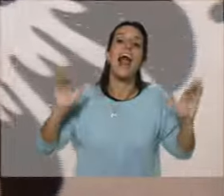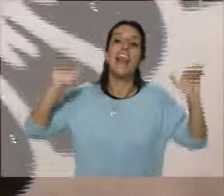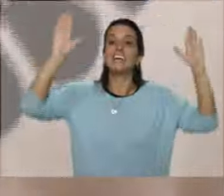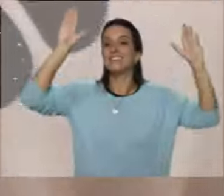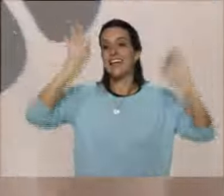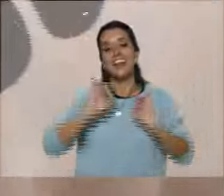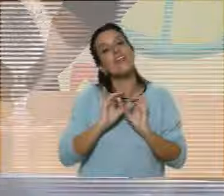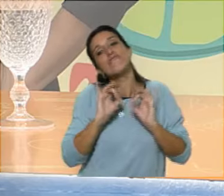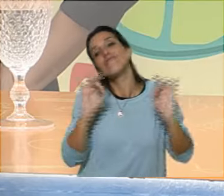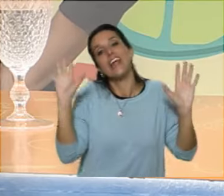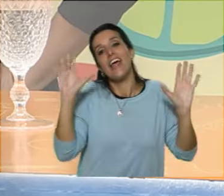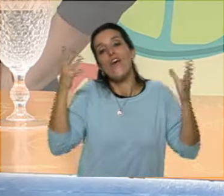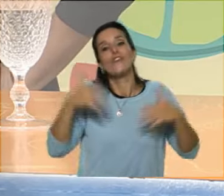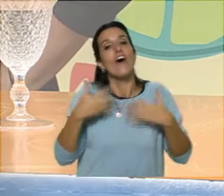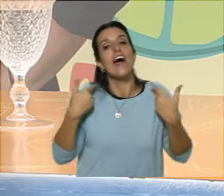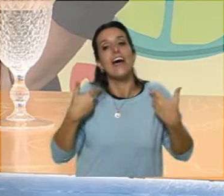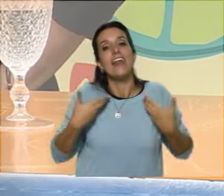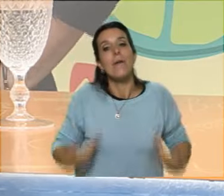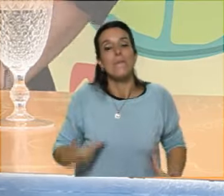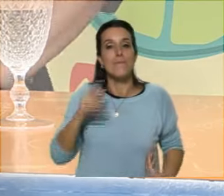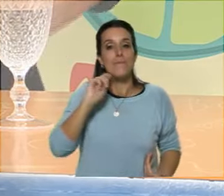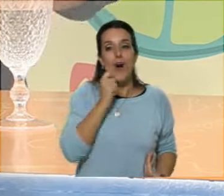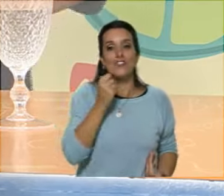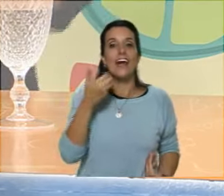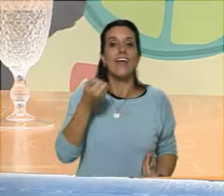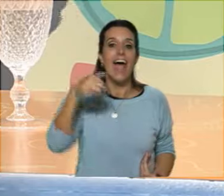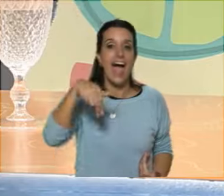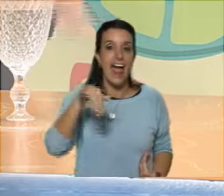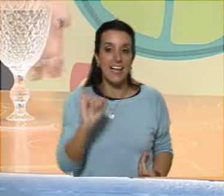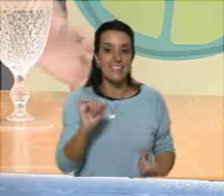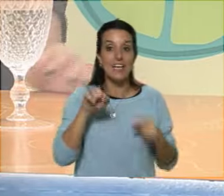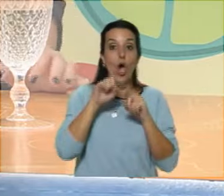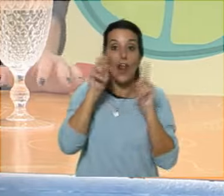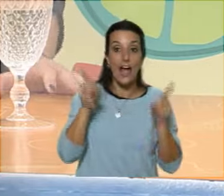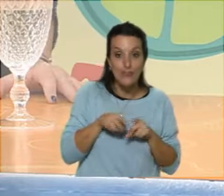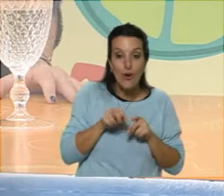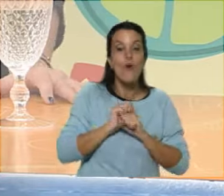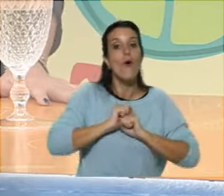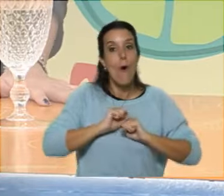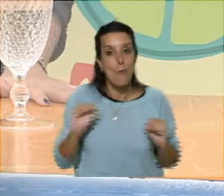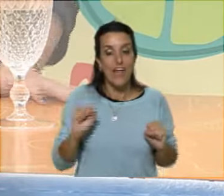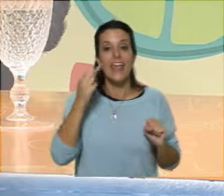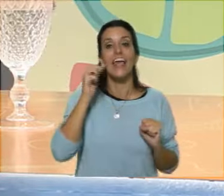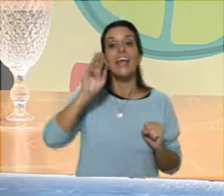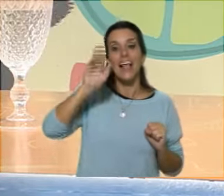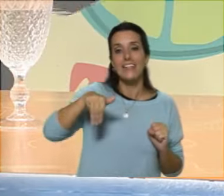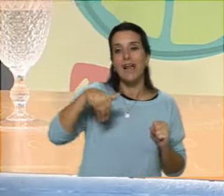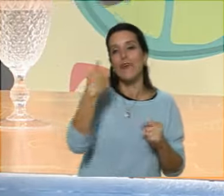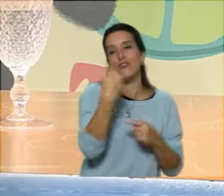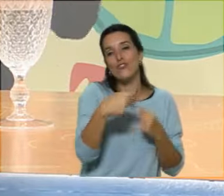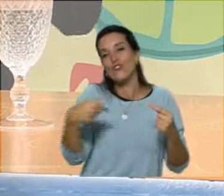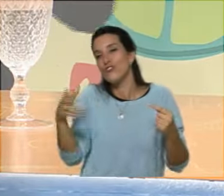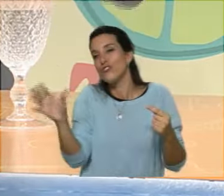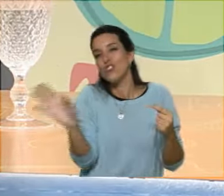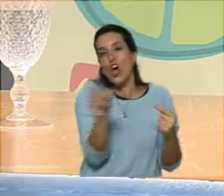a día. Esta remera hermosa es de Andy, que la pueden encontrar, por supuesto, en @andy.uy, en Instagram, que tiene de todos los